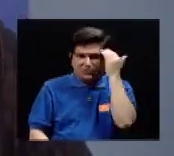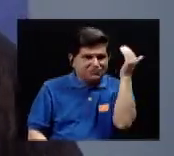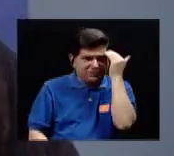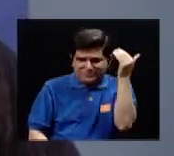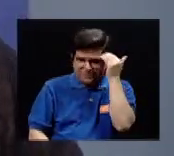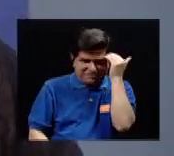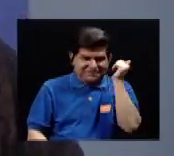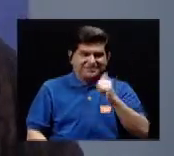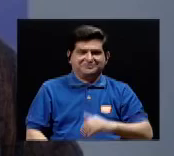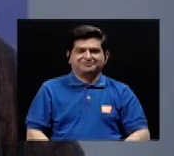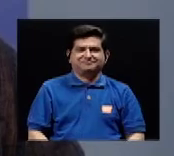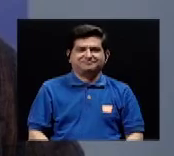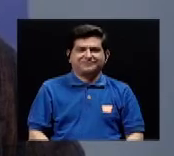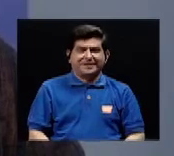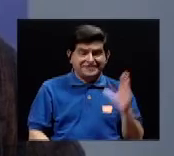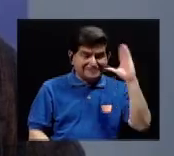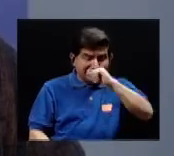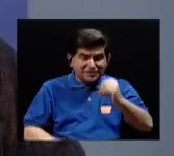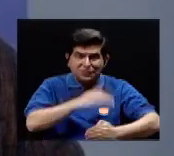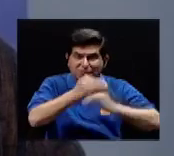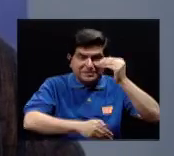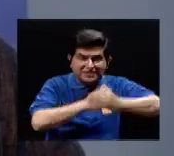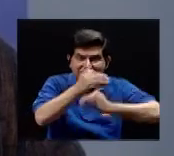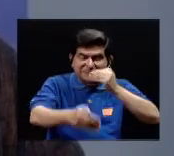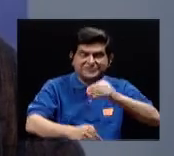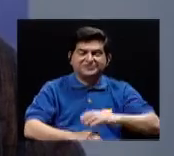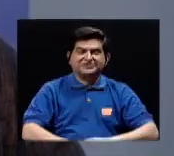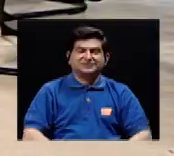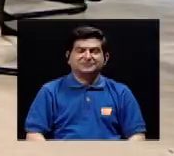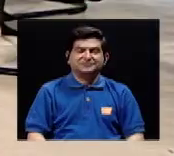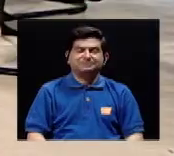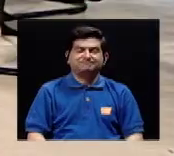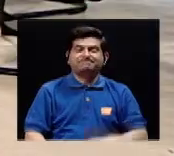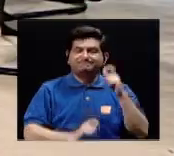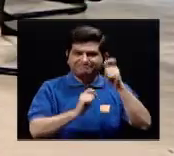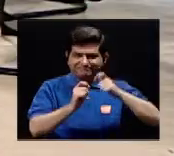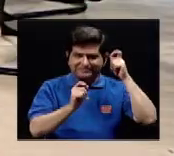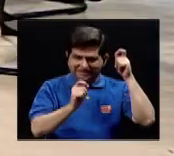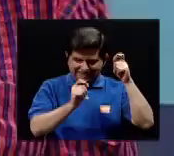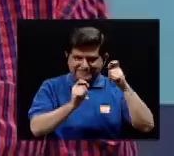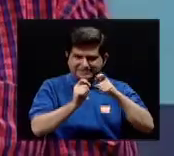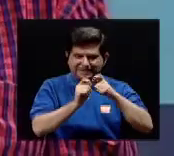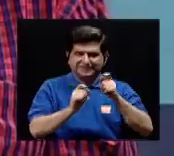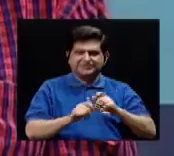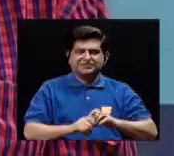ellos dos tampoco. Qué lo descubrieron increíble. En el paso. Bueno, precisamente